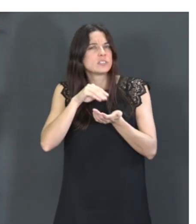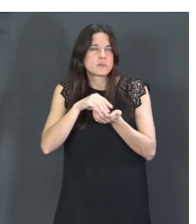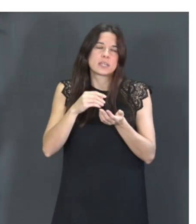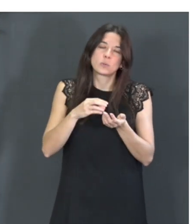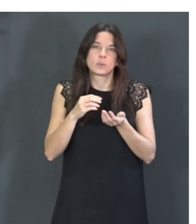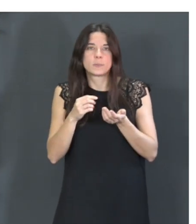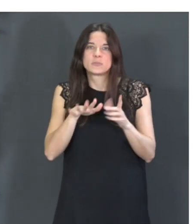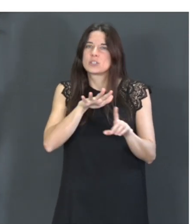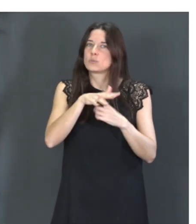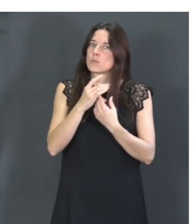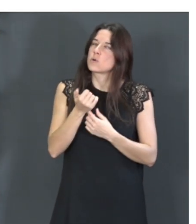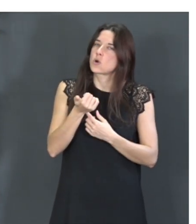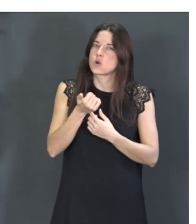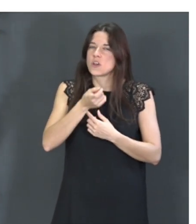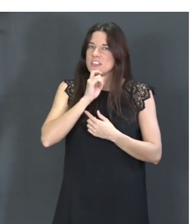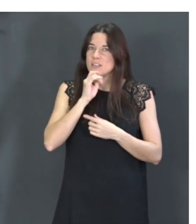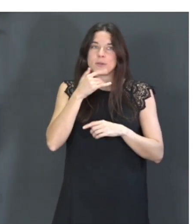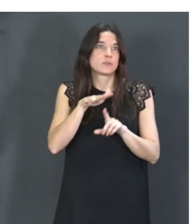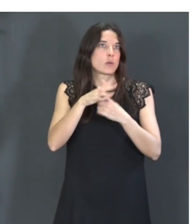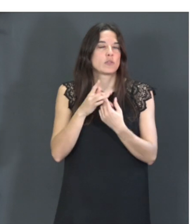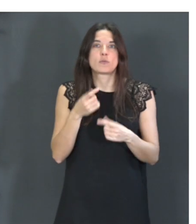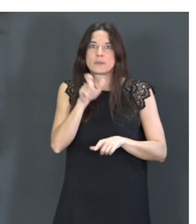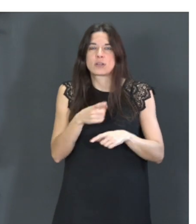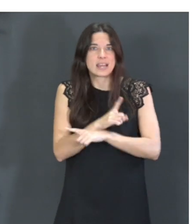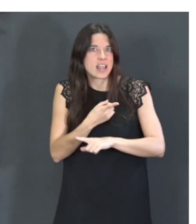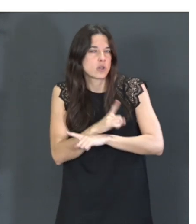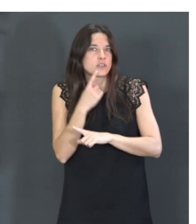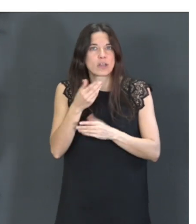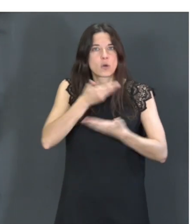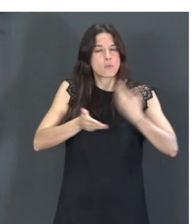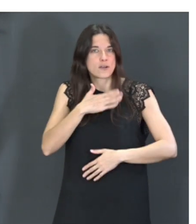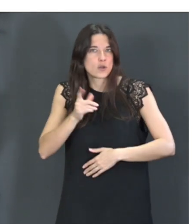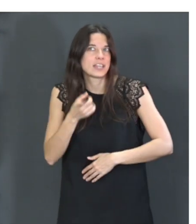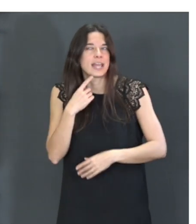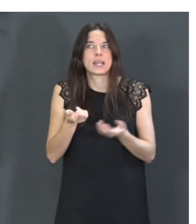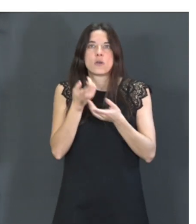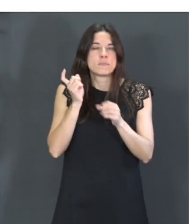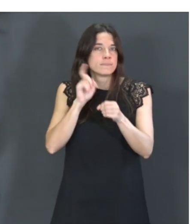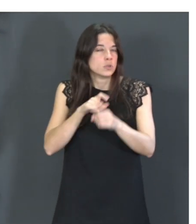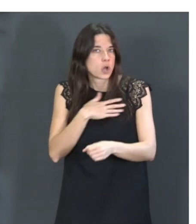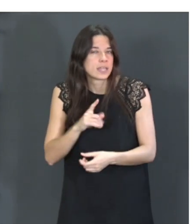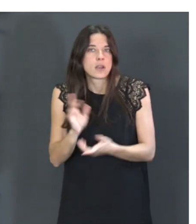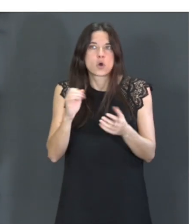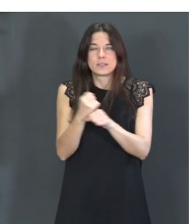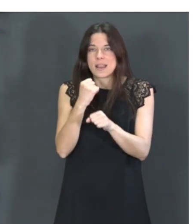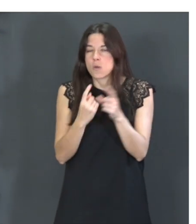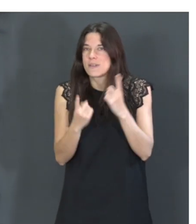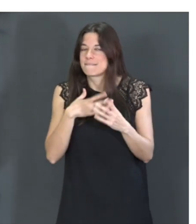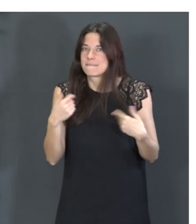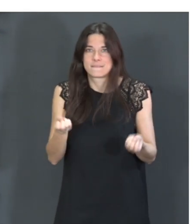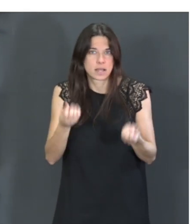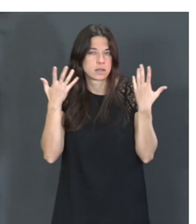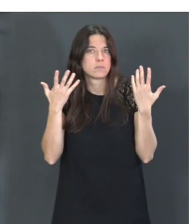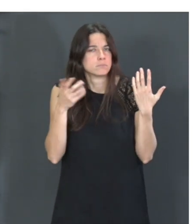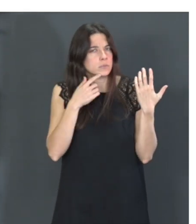encontrarse en una situación con una persona agitada o que no quiere colaborar en alguna de las actividades o de las tareas que tenemos que